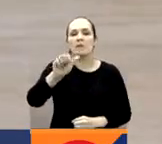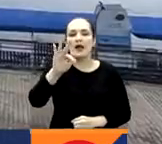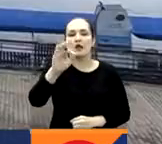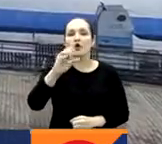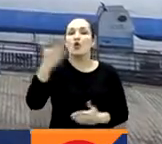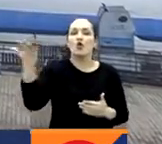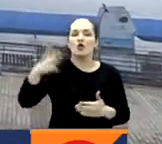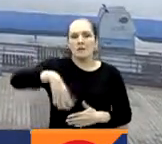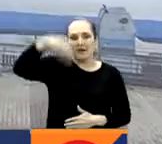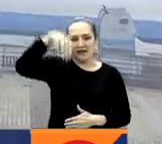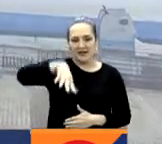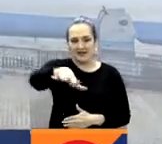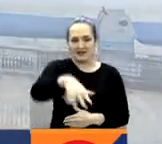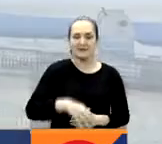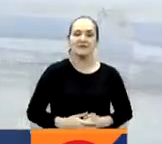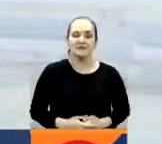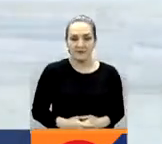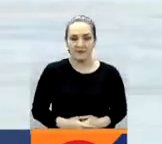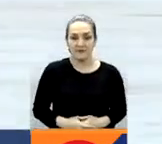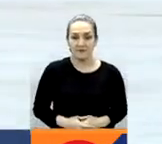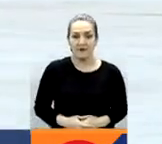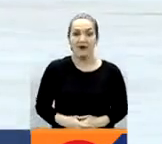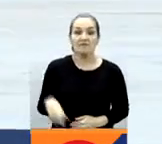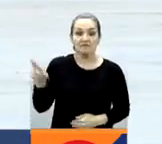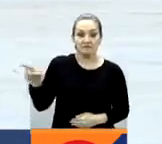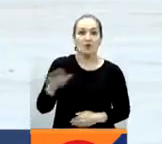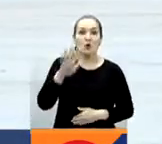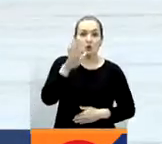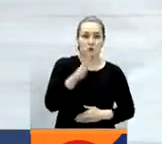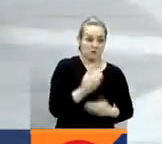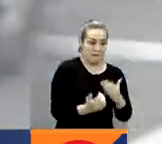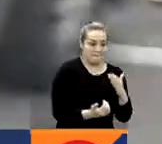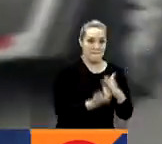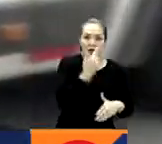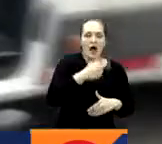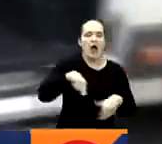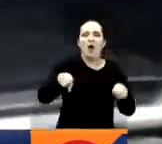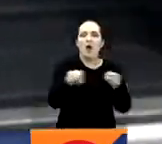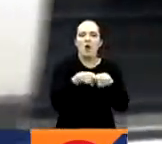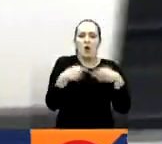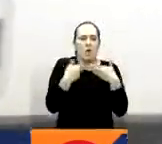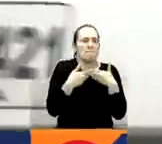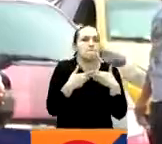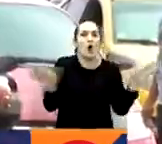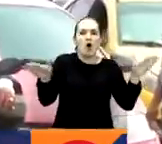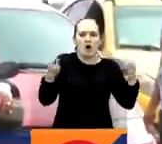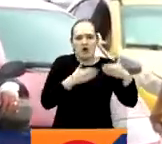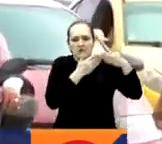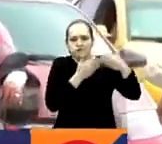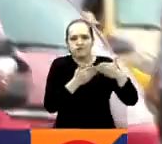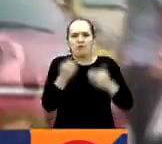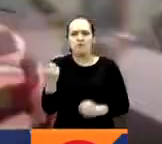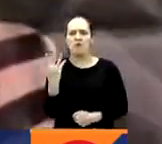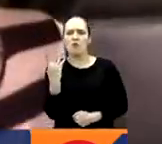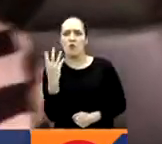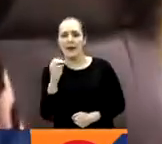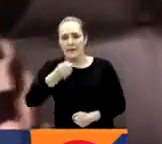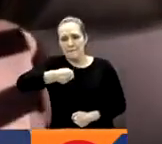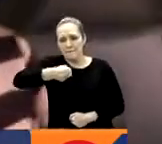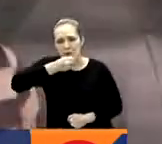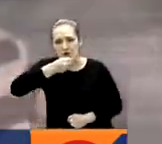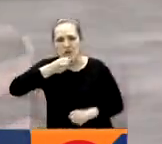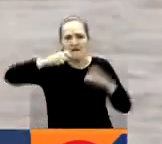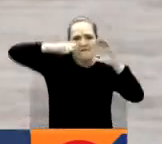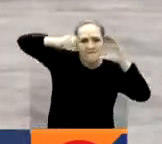escucho. Al malecón del río en Barranquilla llegó el equipo compuesto por más de 40 personas, entre periodistas, videógrafos